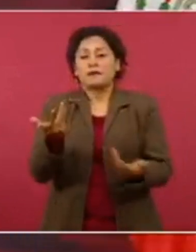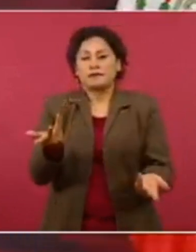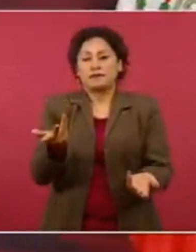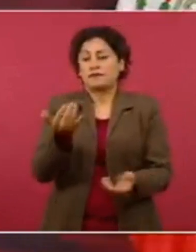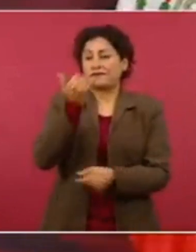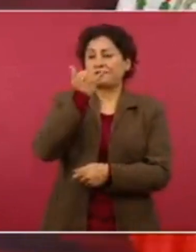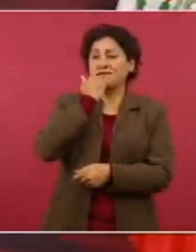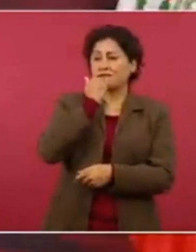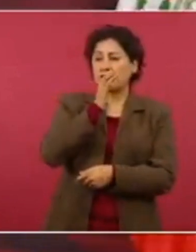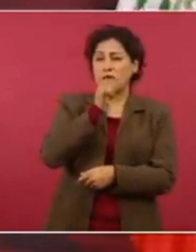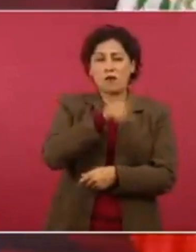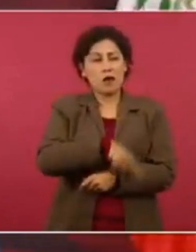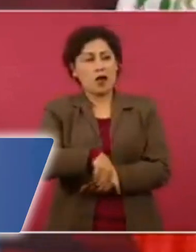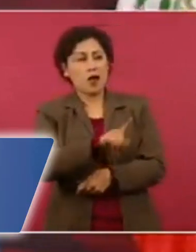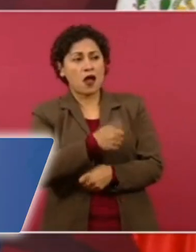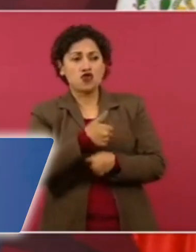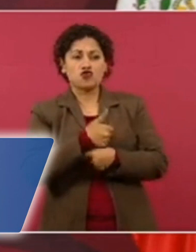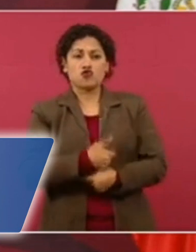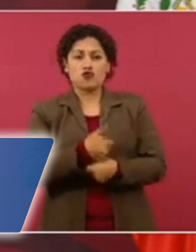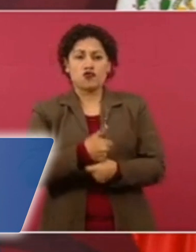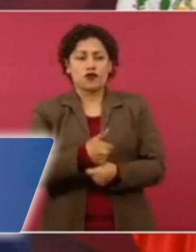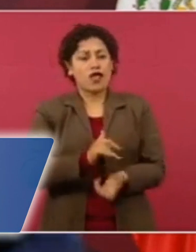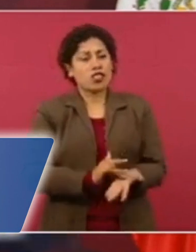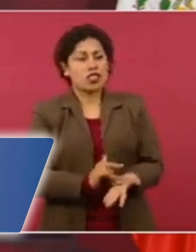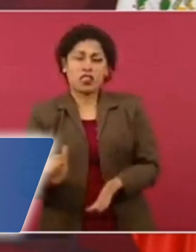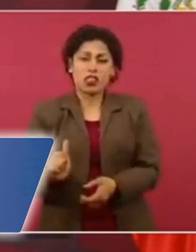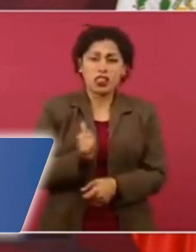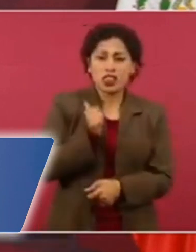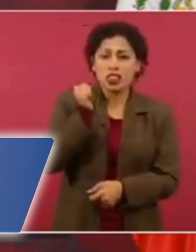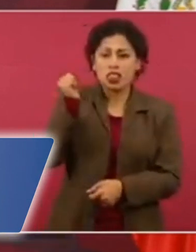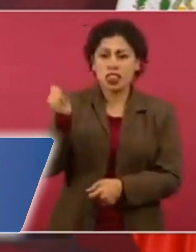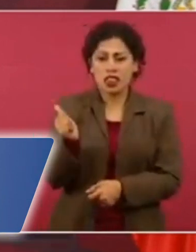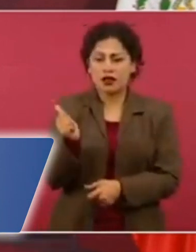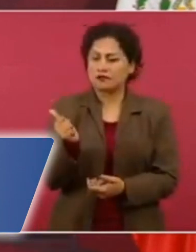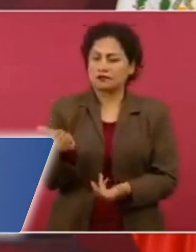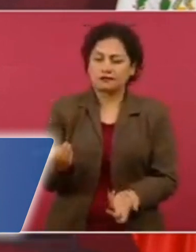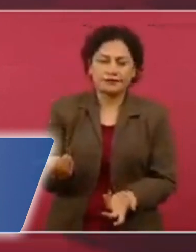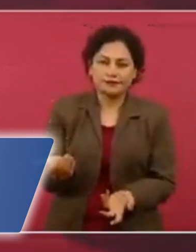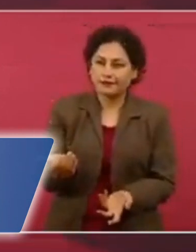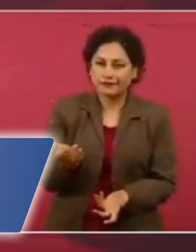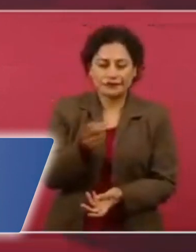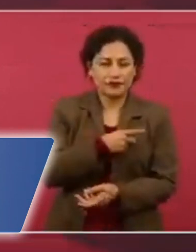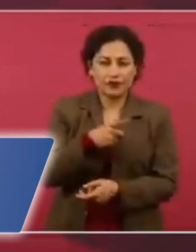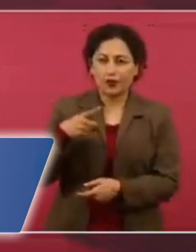traficar con el dolor humano. Esa es una enajenación.